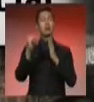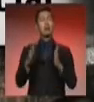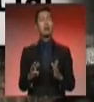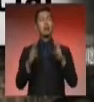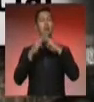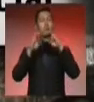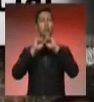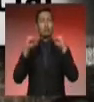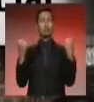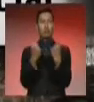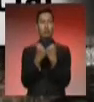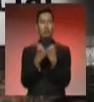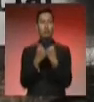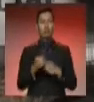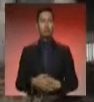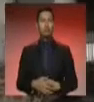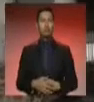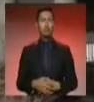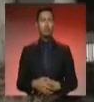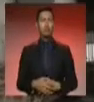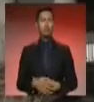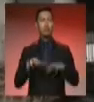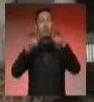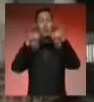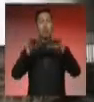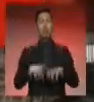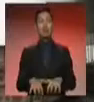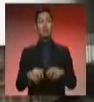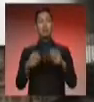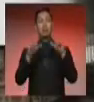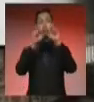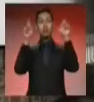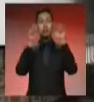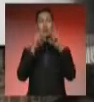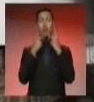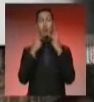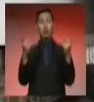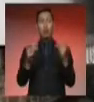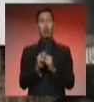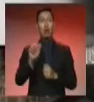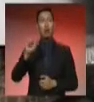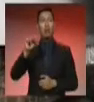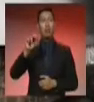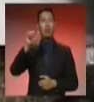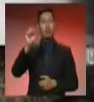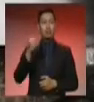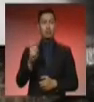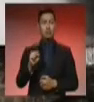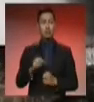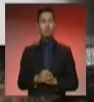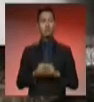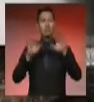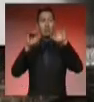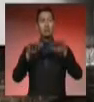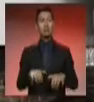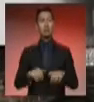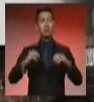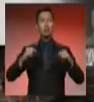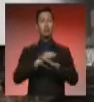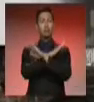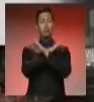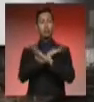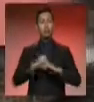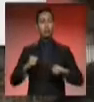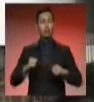de Inclusión Económica y Social. Las Secretarías y Empresas Públicas estarían administradas en la Secretaría Nacional de Planificación y